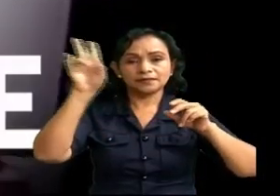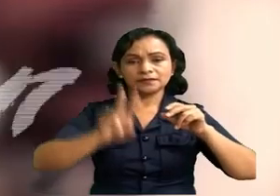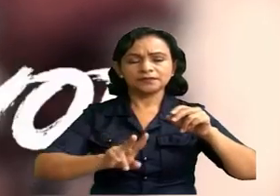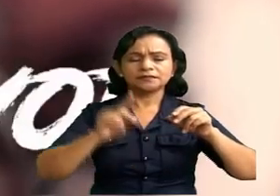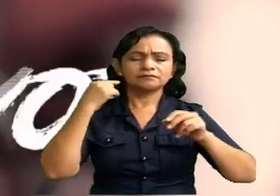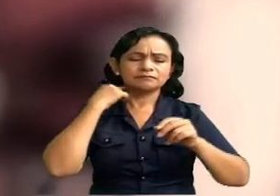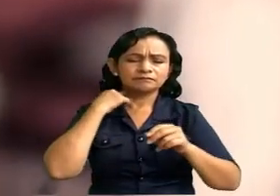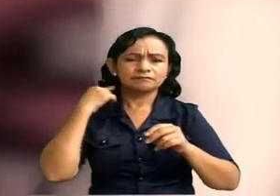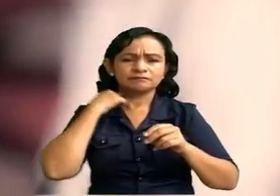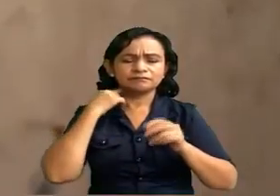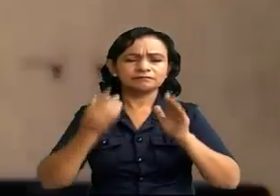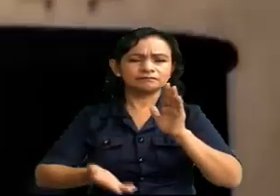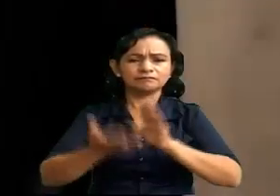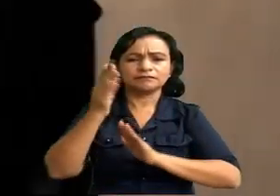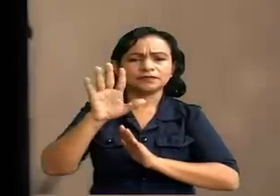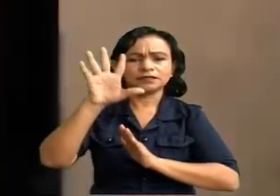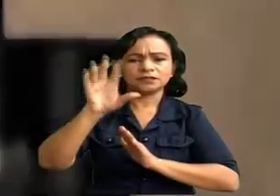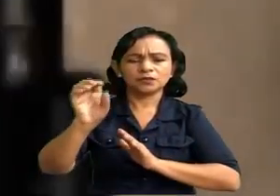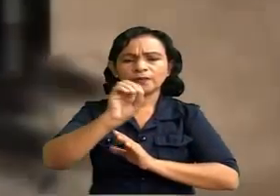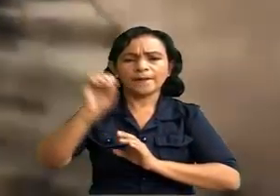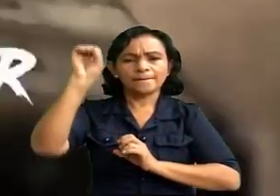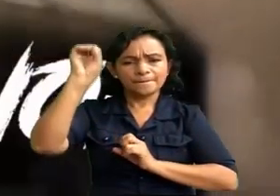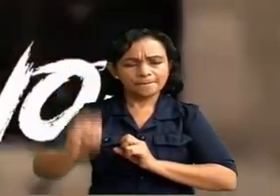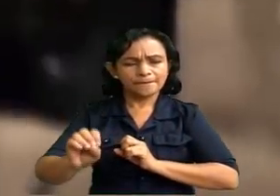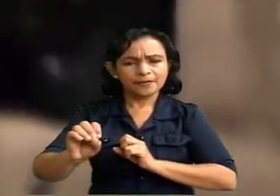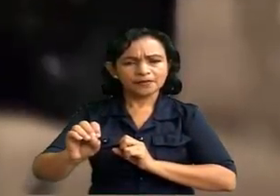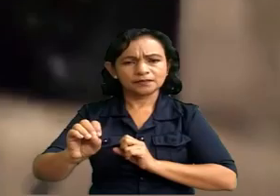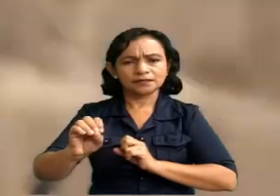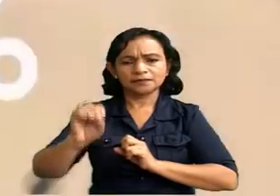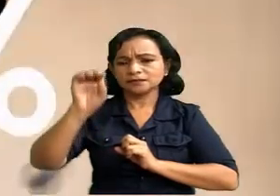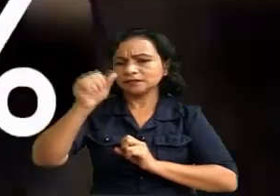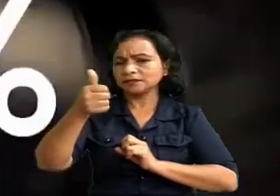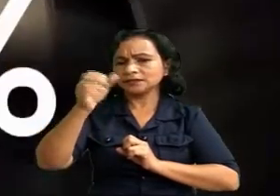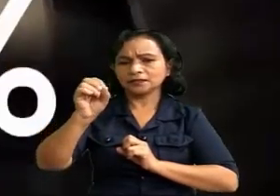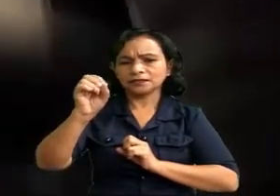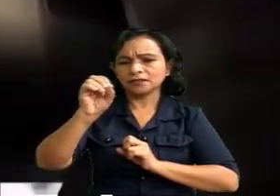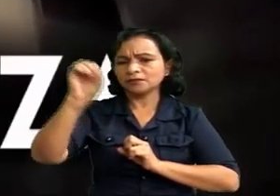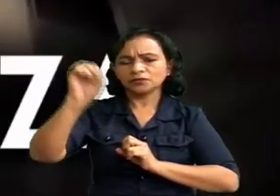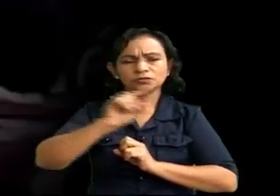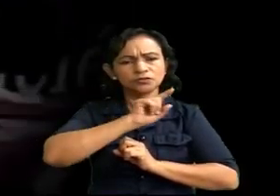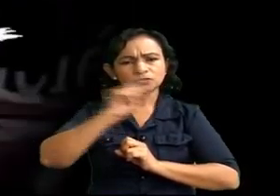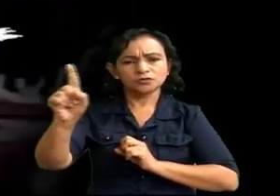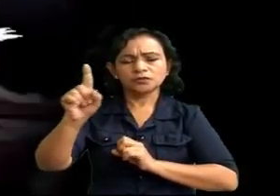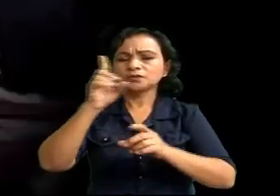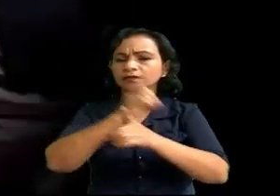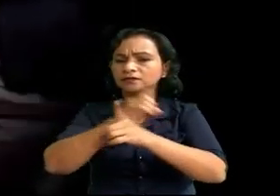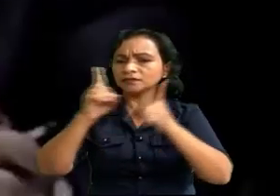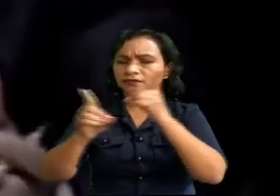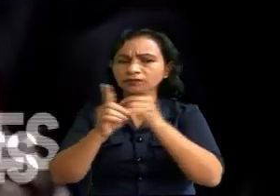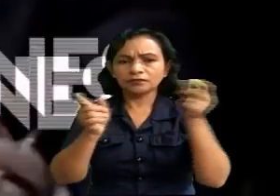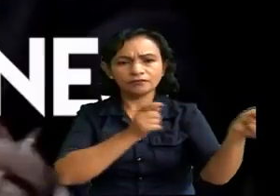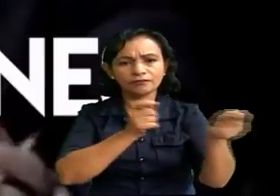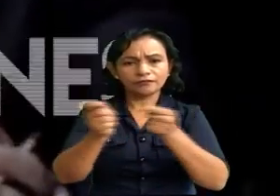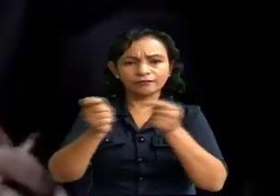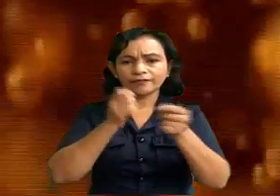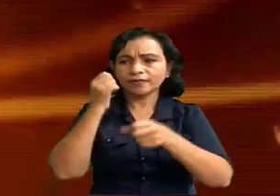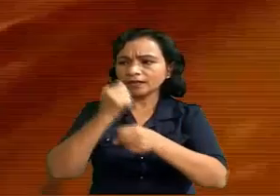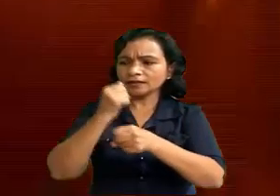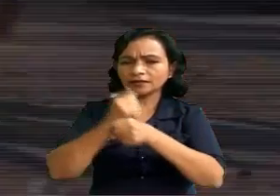siempre será mayor de 50% y no será menor del 60%. Eso nos garantiza el control de las